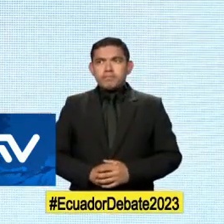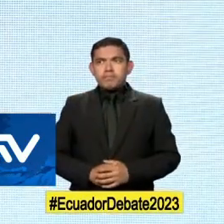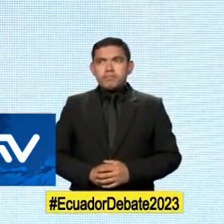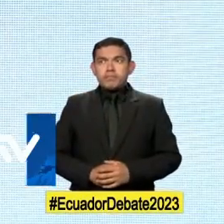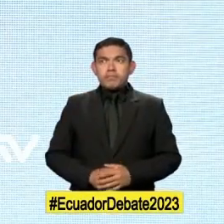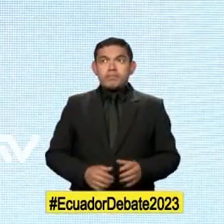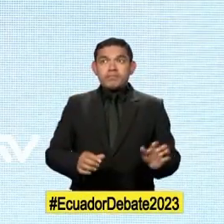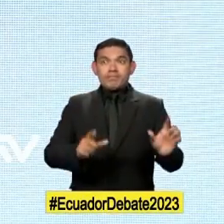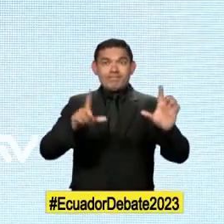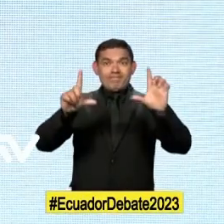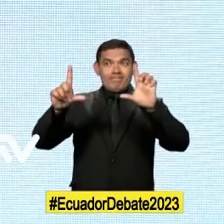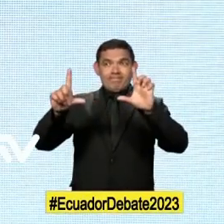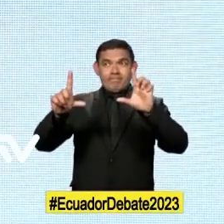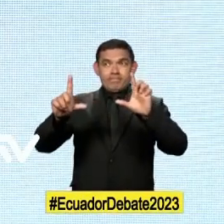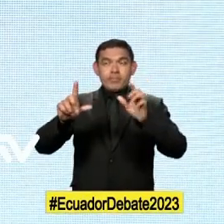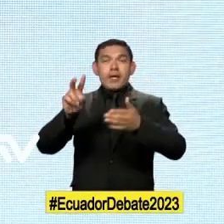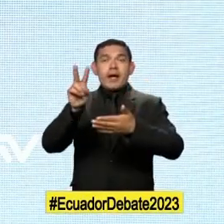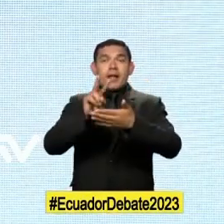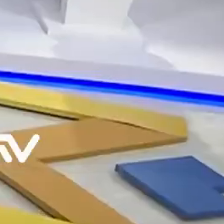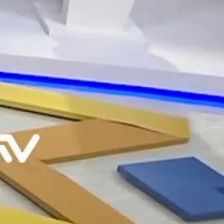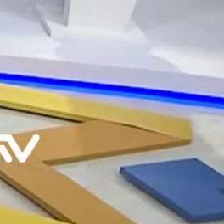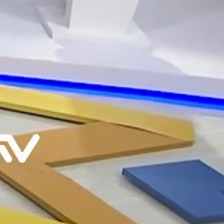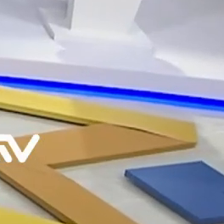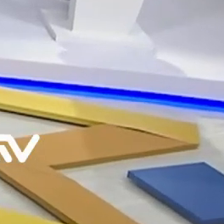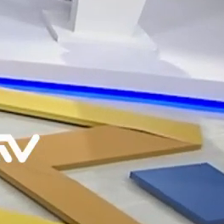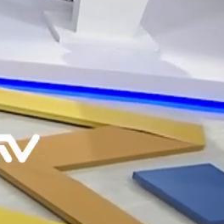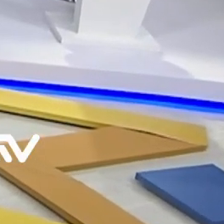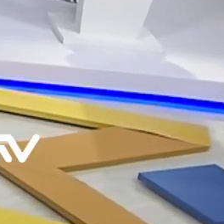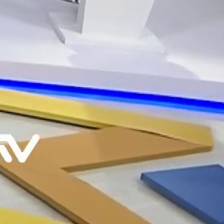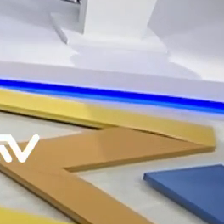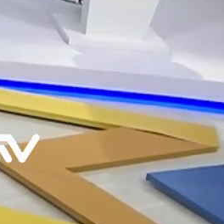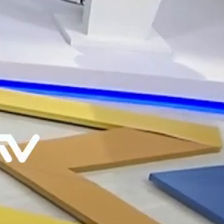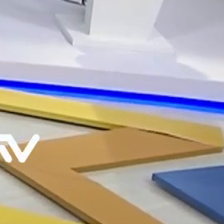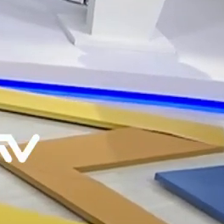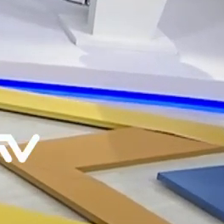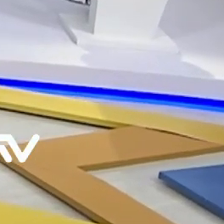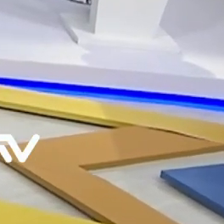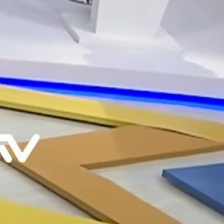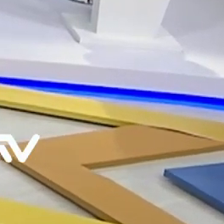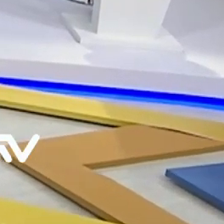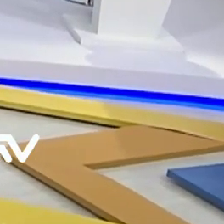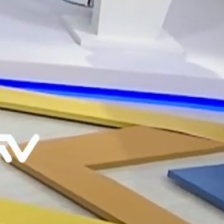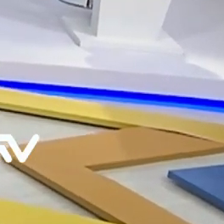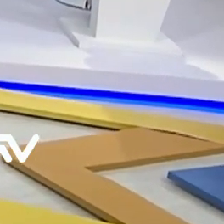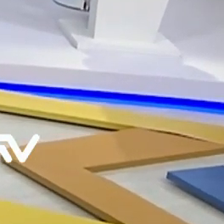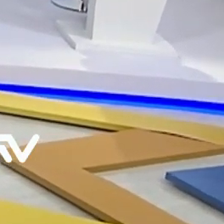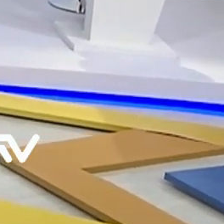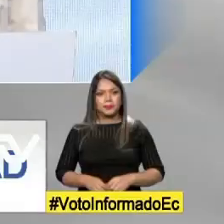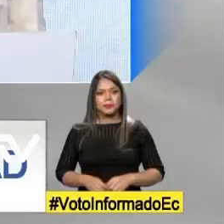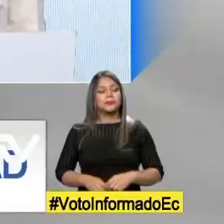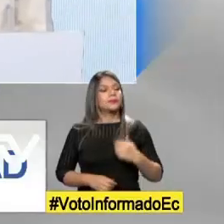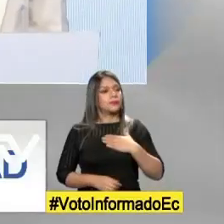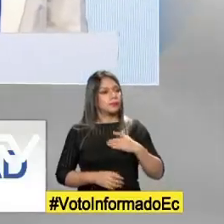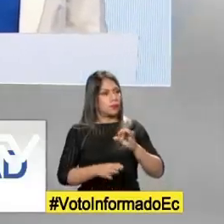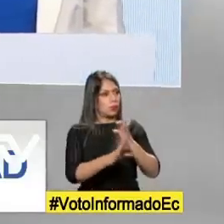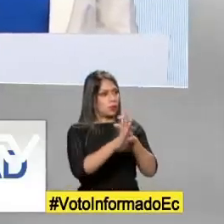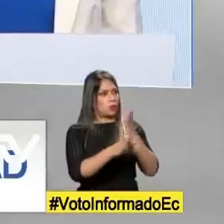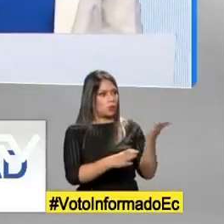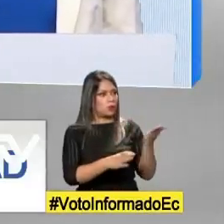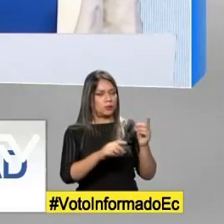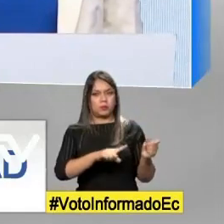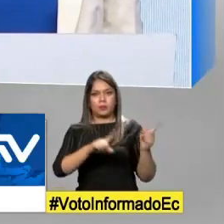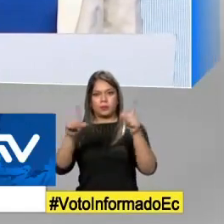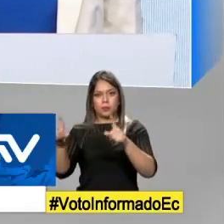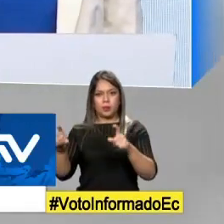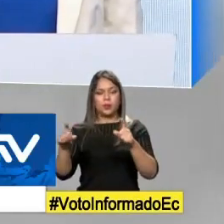debate que realmente no fue un debate quedaron en el aire respuestas incompletas generales vagas y